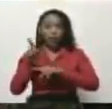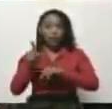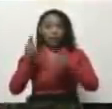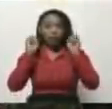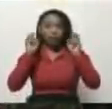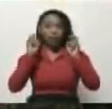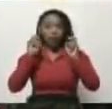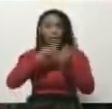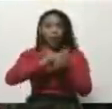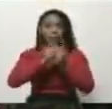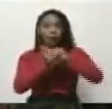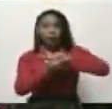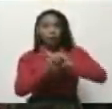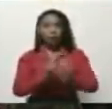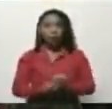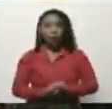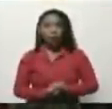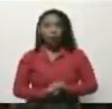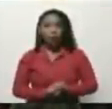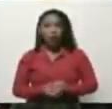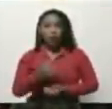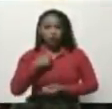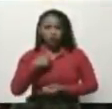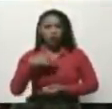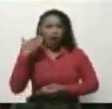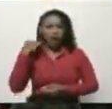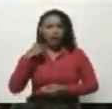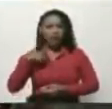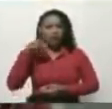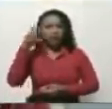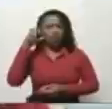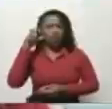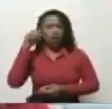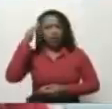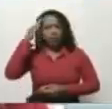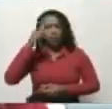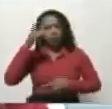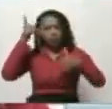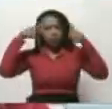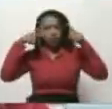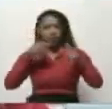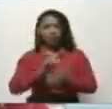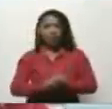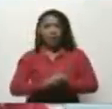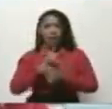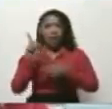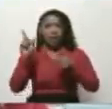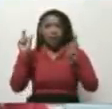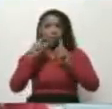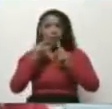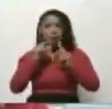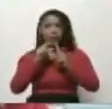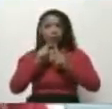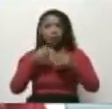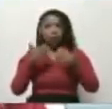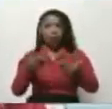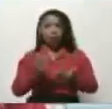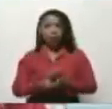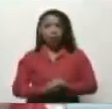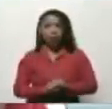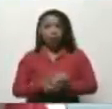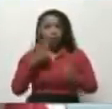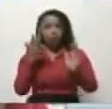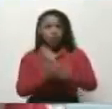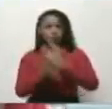en esa transición. Yo alguna vez le escuché decir a Chávez aquella frase que sobre